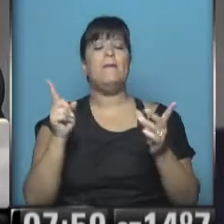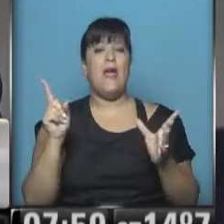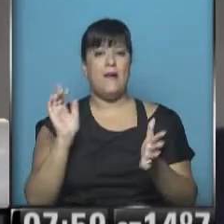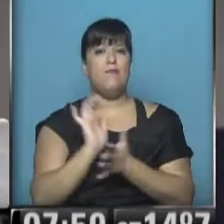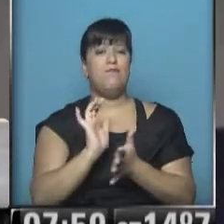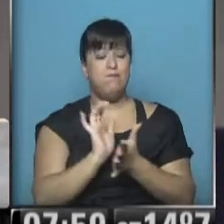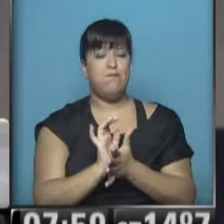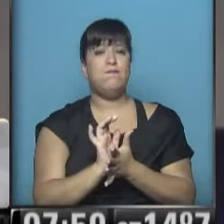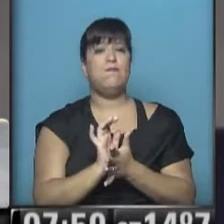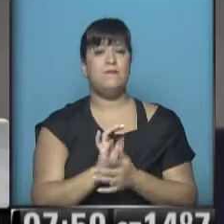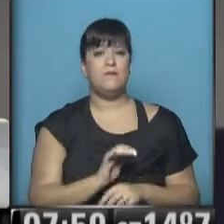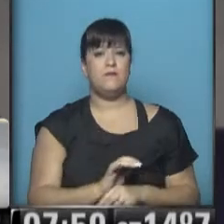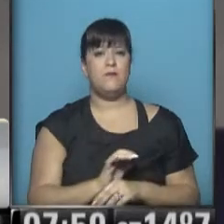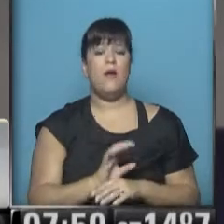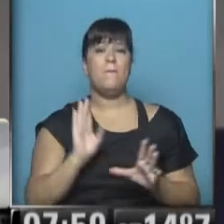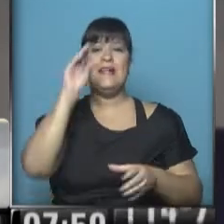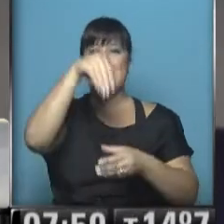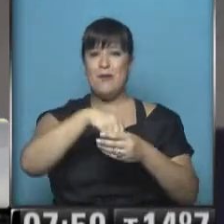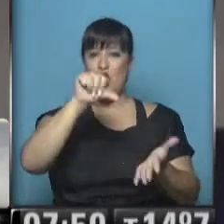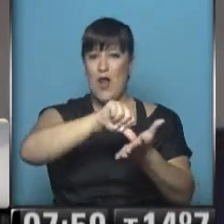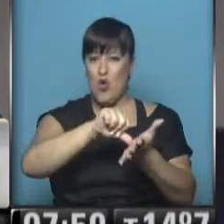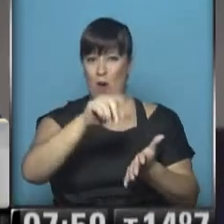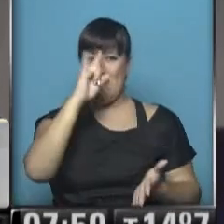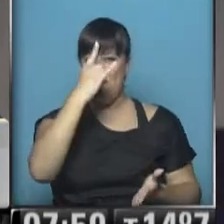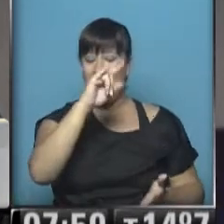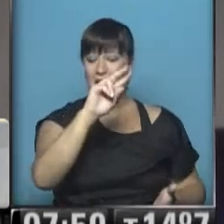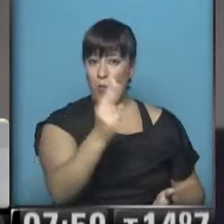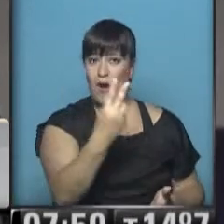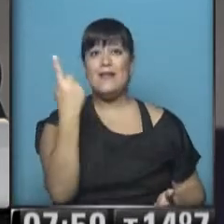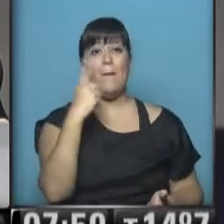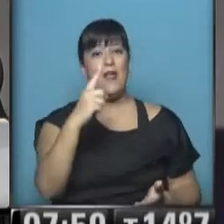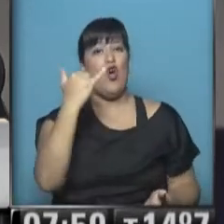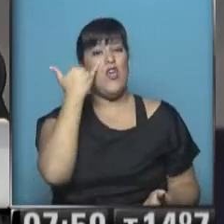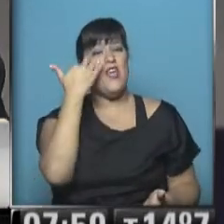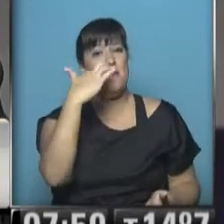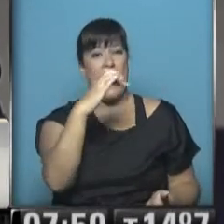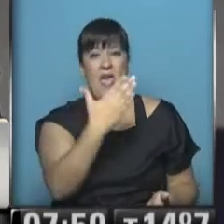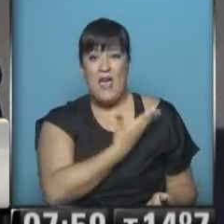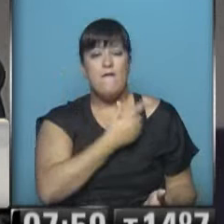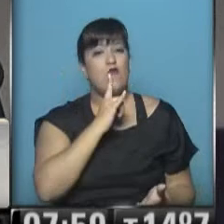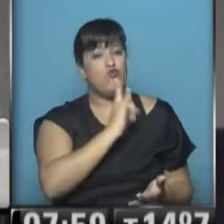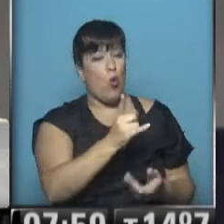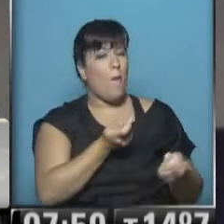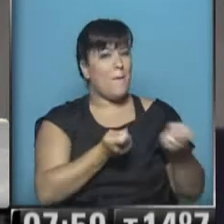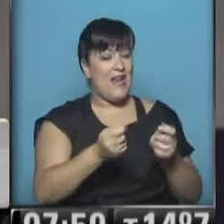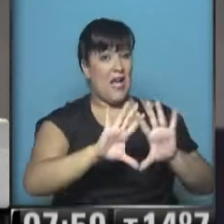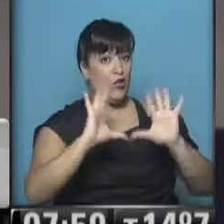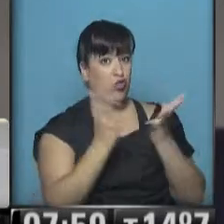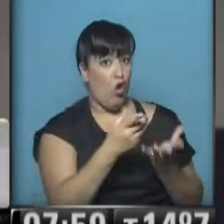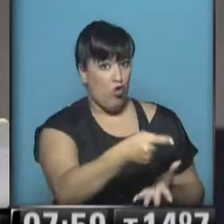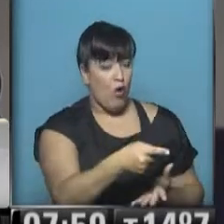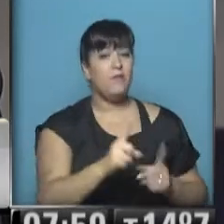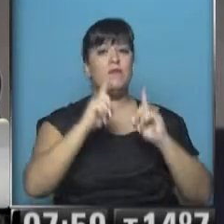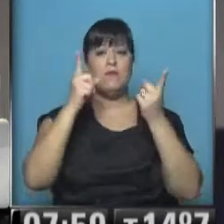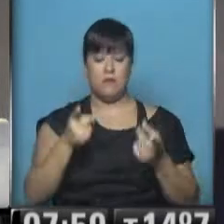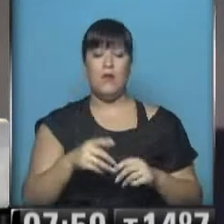el yacimiento pero irpf base seguir siendo la operadora del yacimiento si las condiciones son similares a las